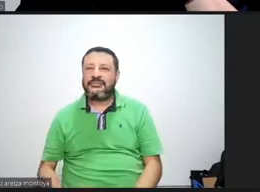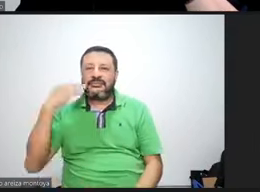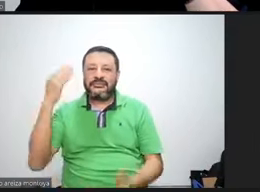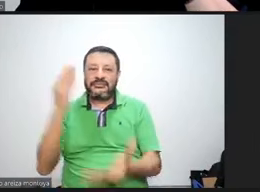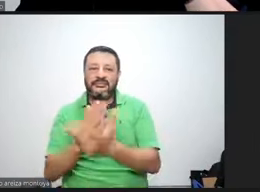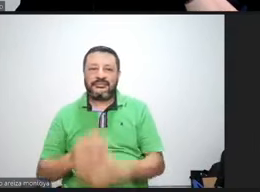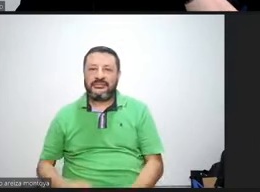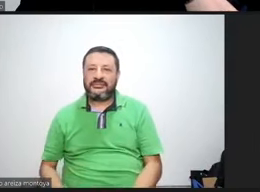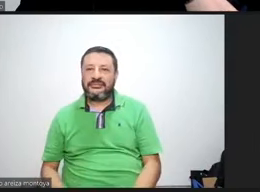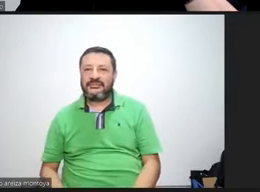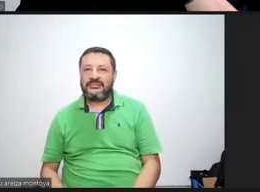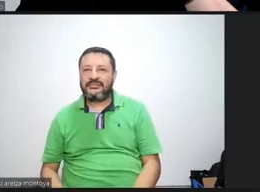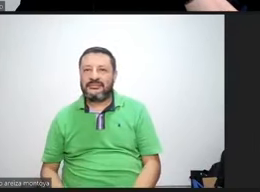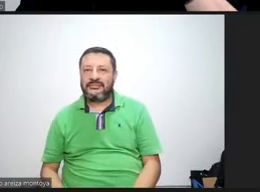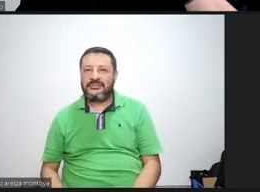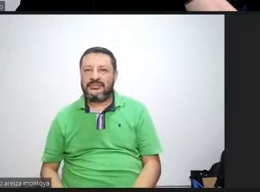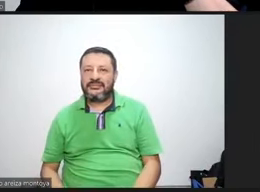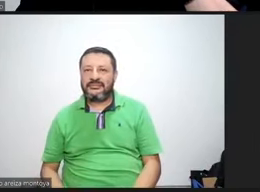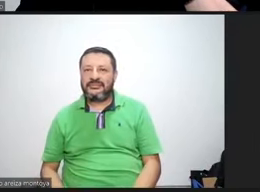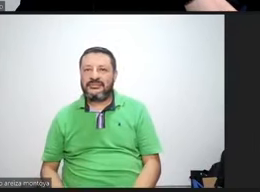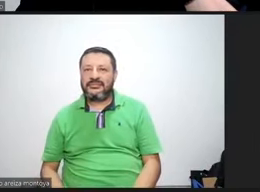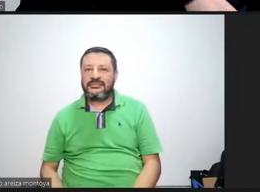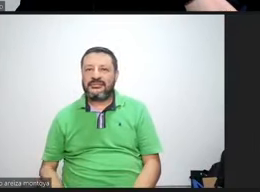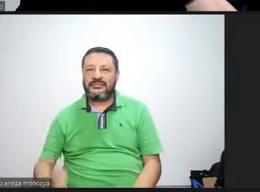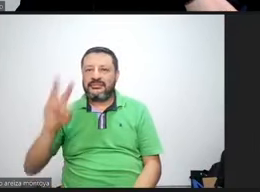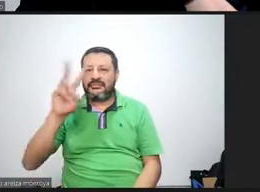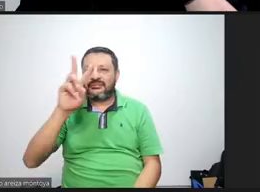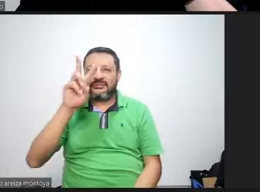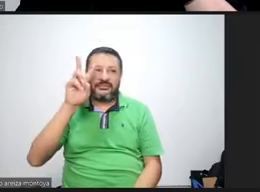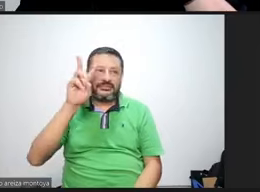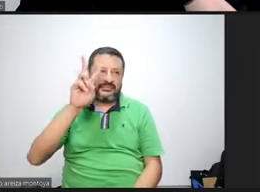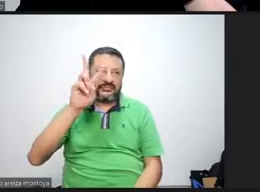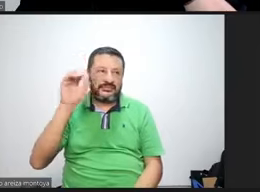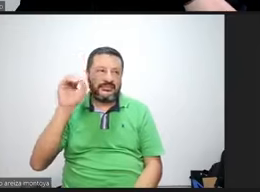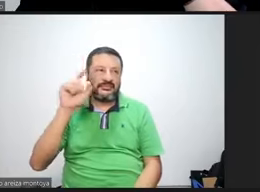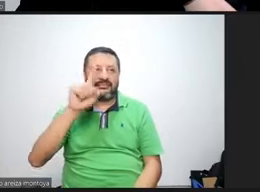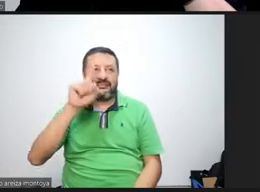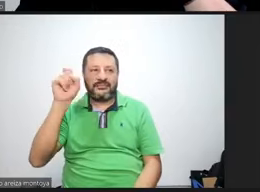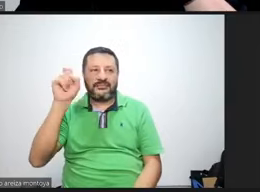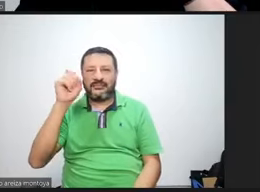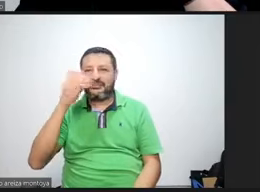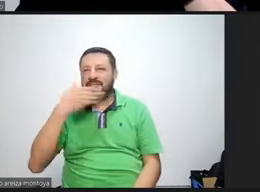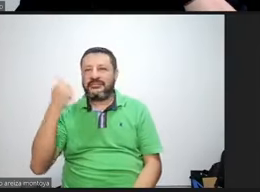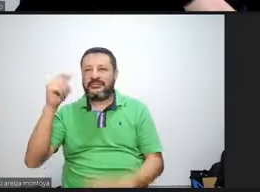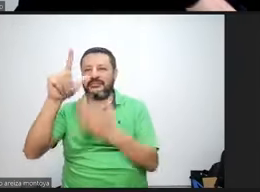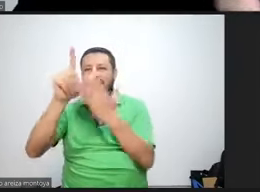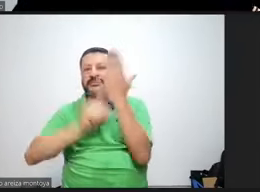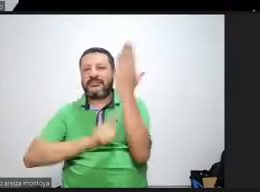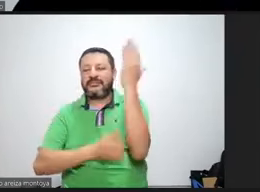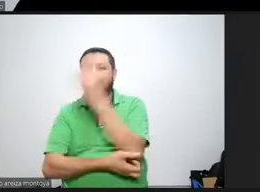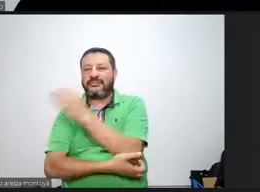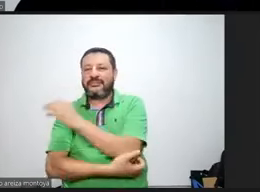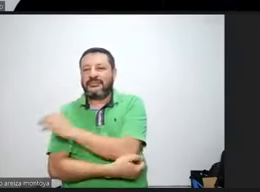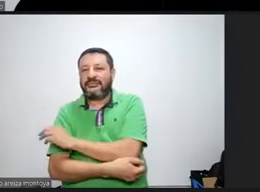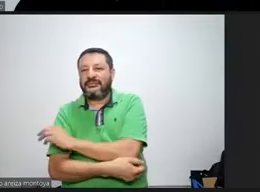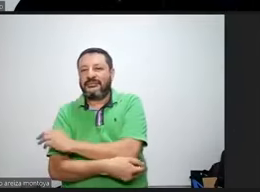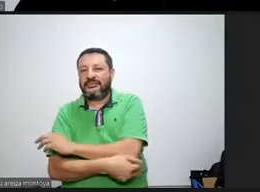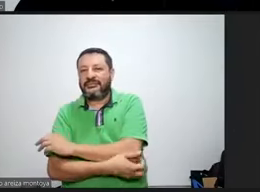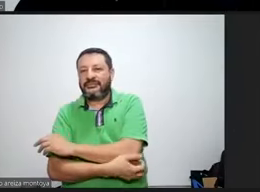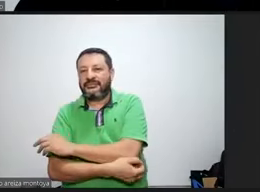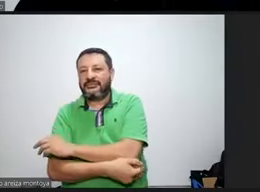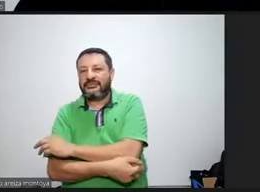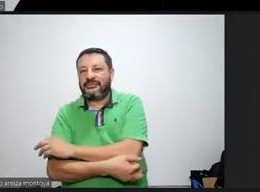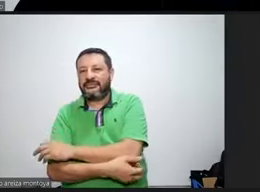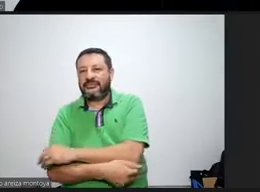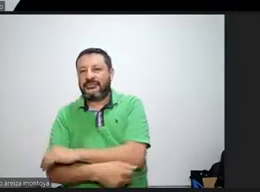entrar como entre los 20 o 16, porque en gimnasia hay la competencia que es competencia o la